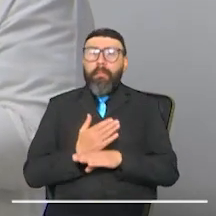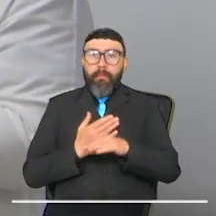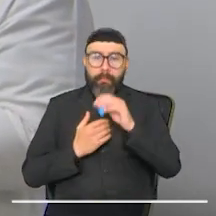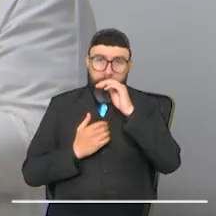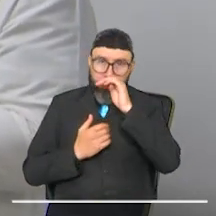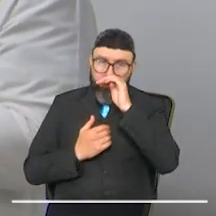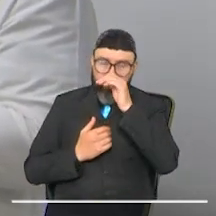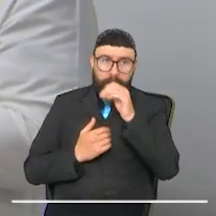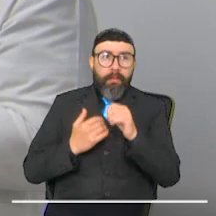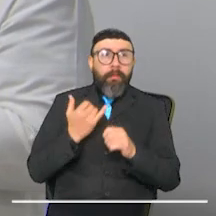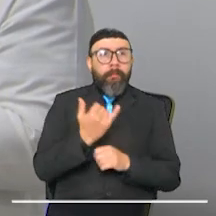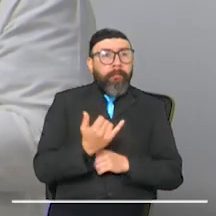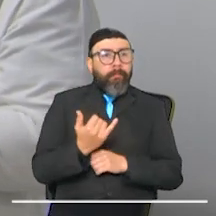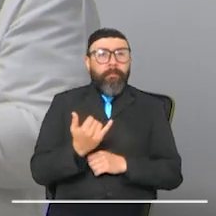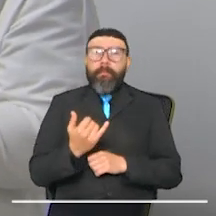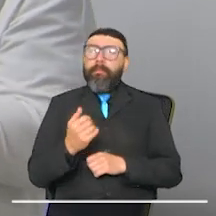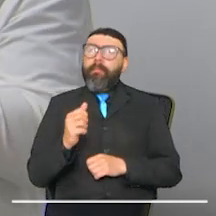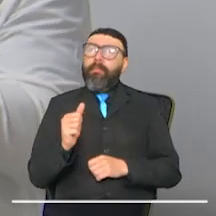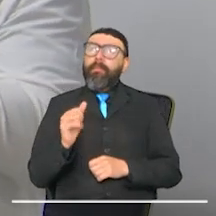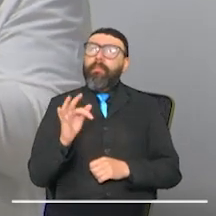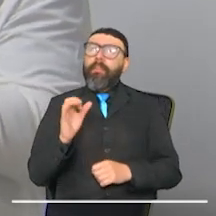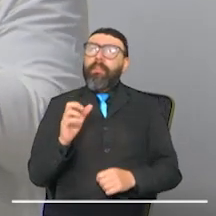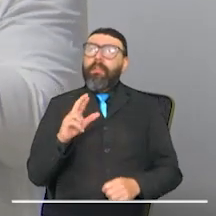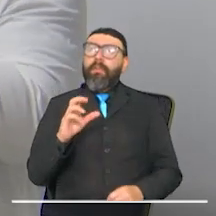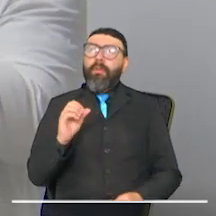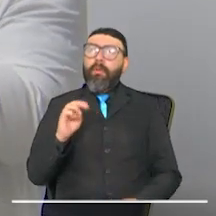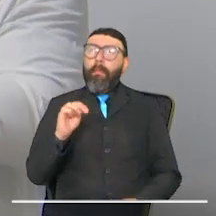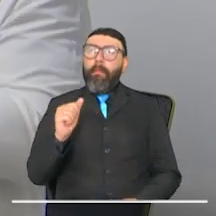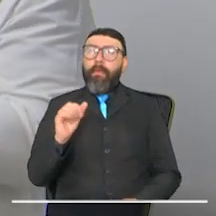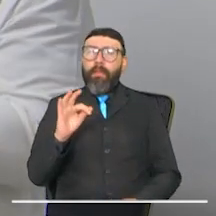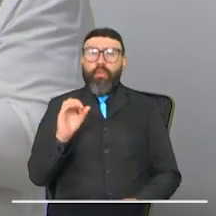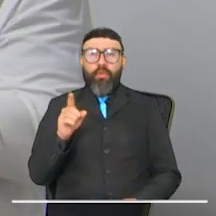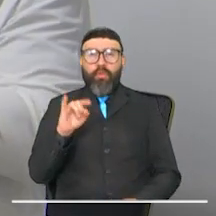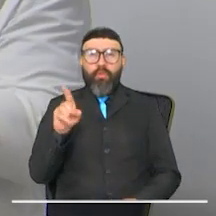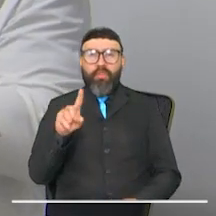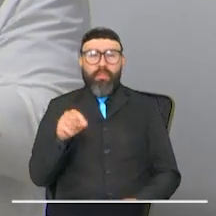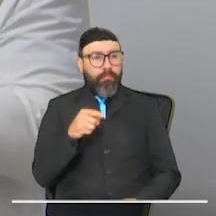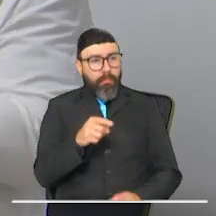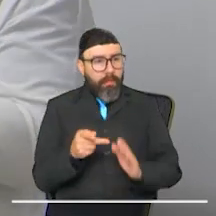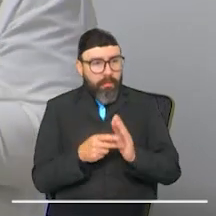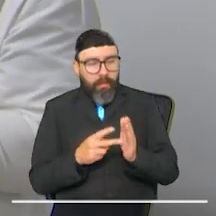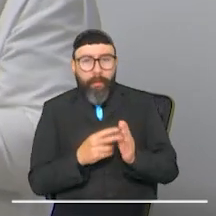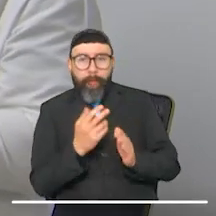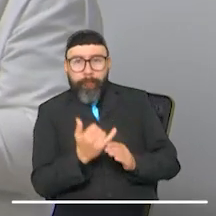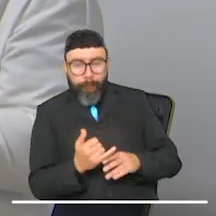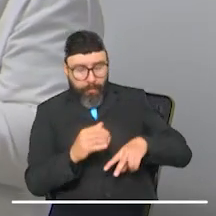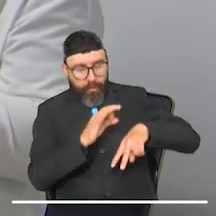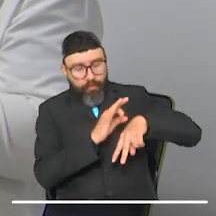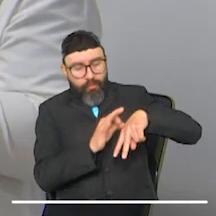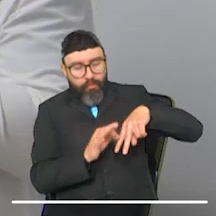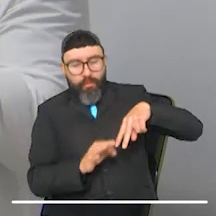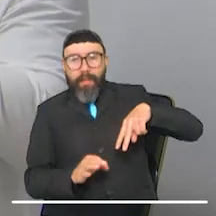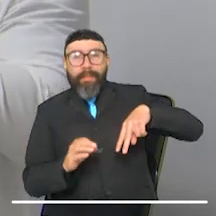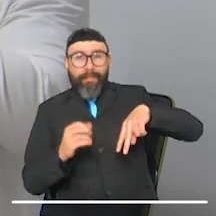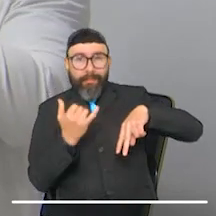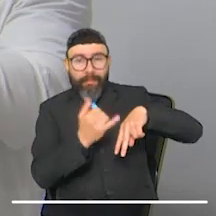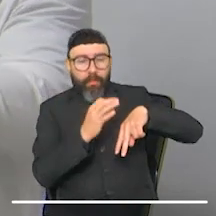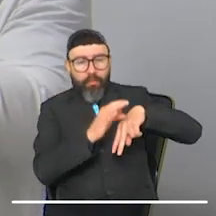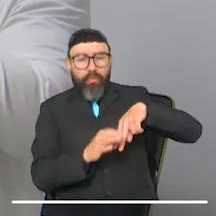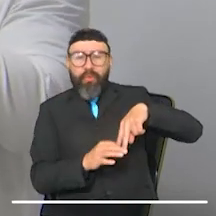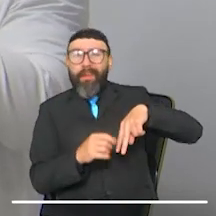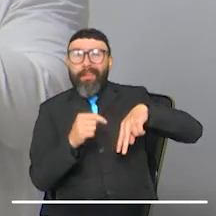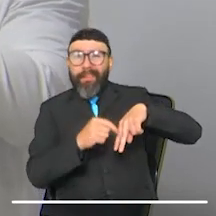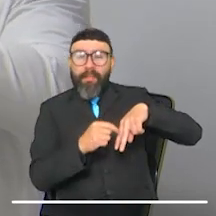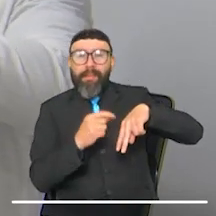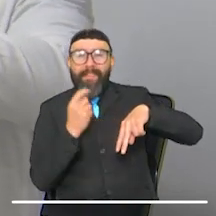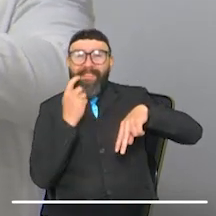ateroesclerosis O ateromatosis es que la cara más interna de ese vaso del endotelio como se conoce se empiezan a